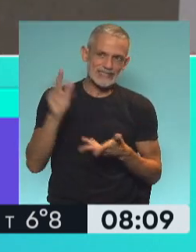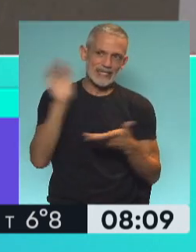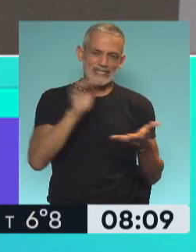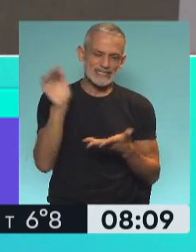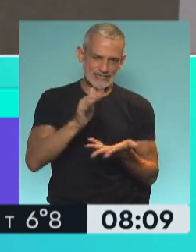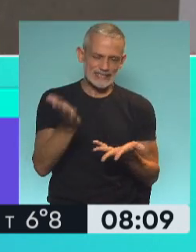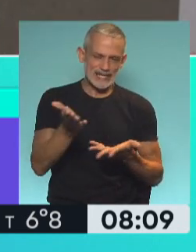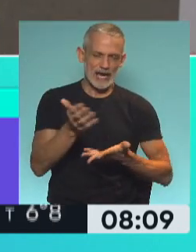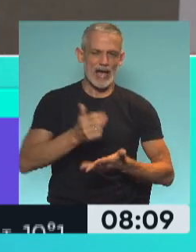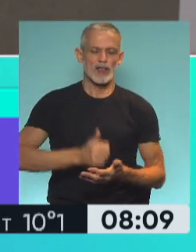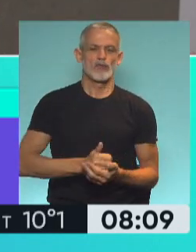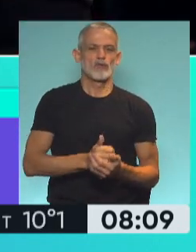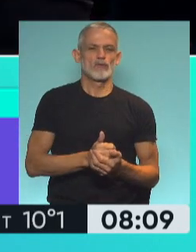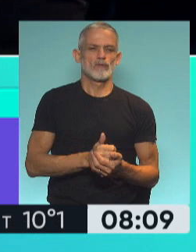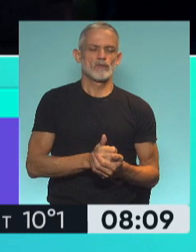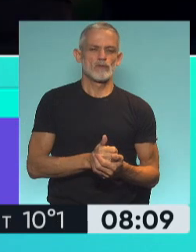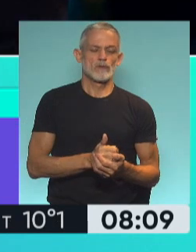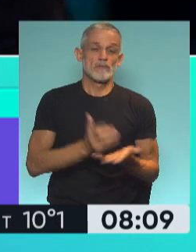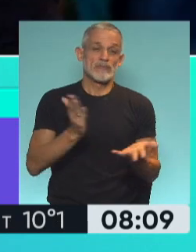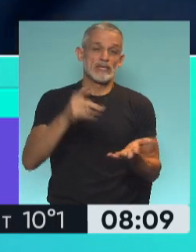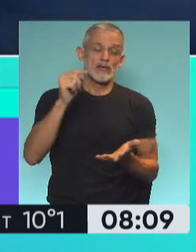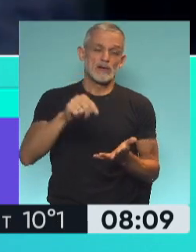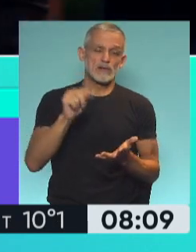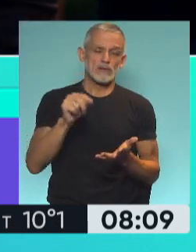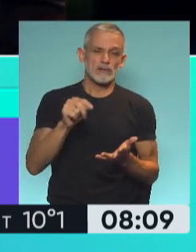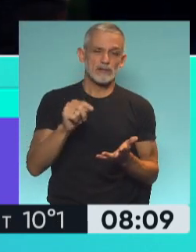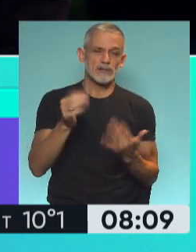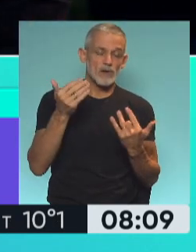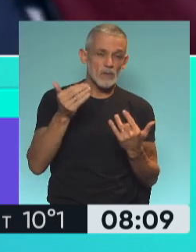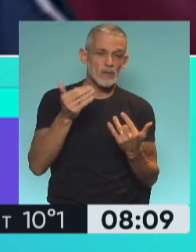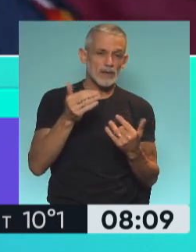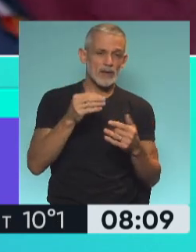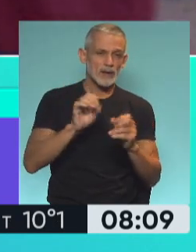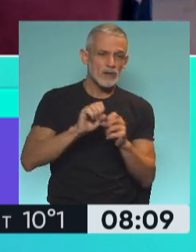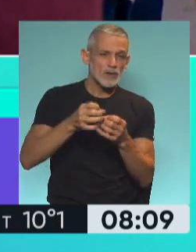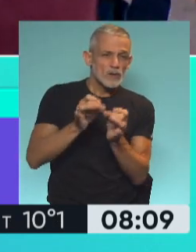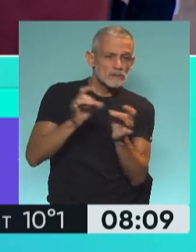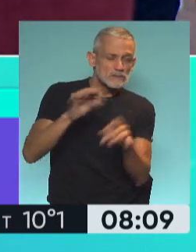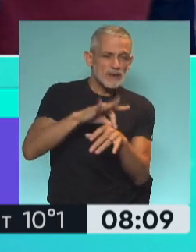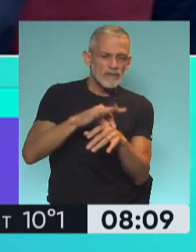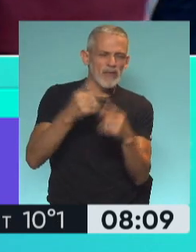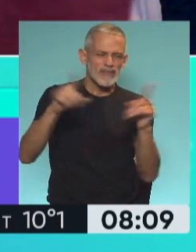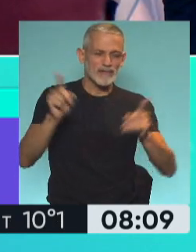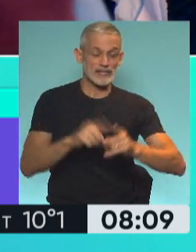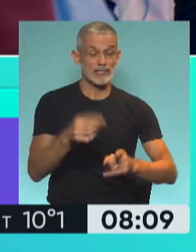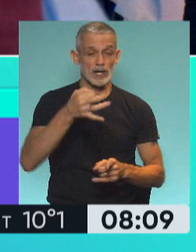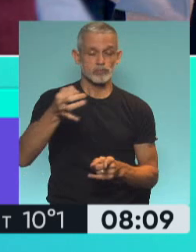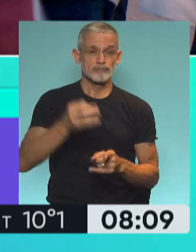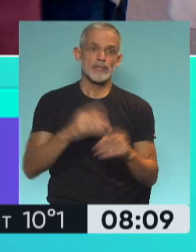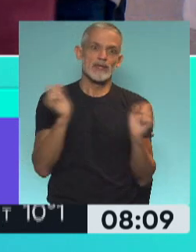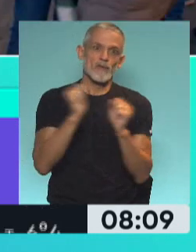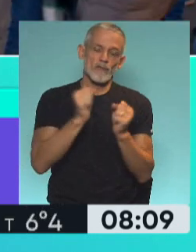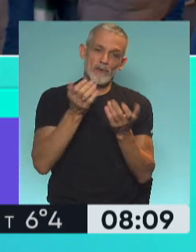llegando con un ritmo diferente, y que esto pueda finalmente cambiar la evolución de la enfermedad. Así es, y además llega el